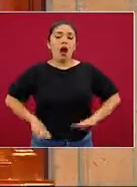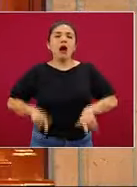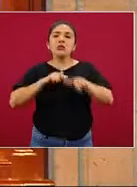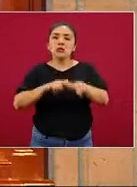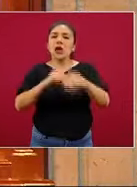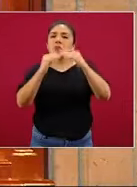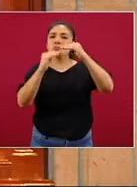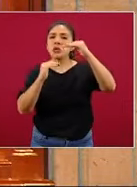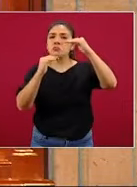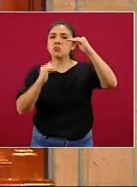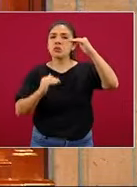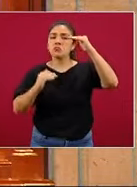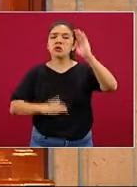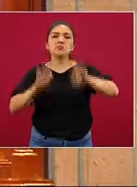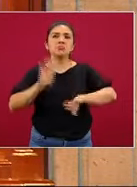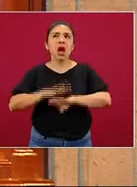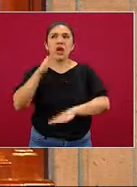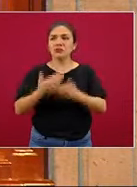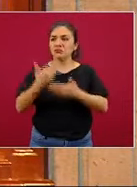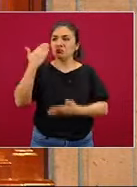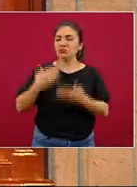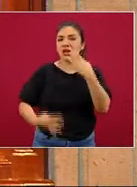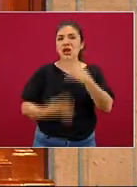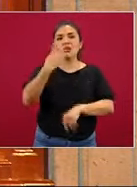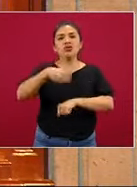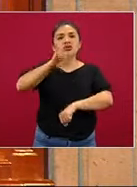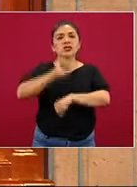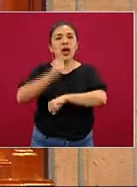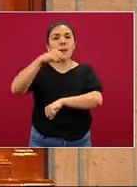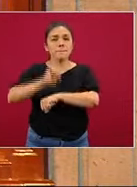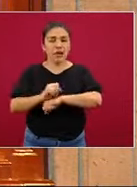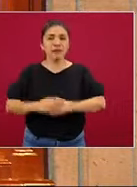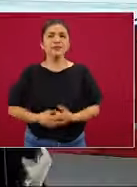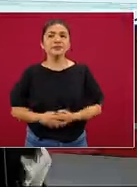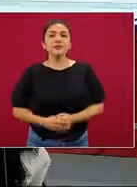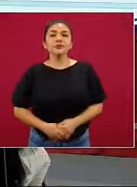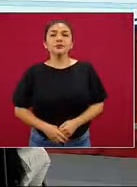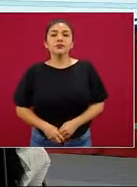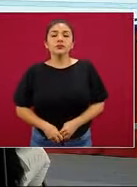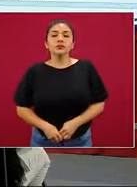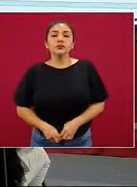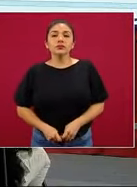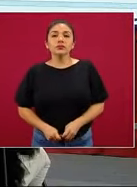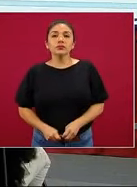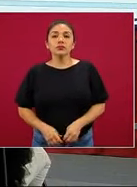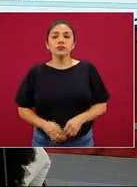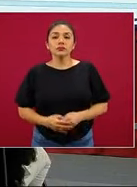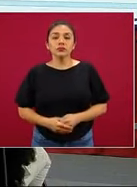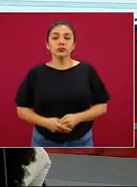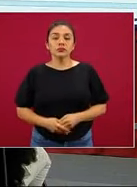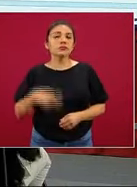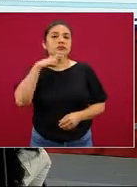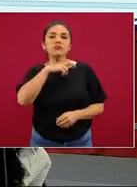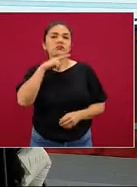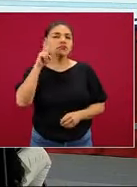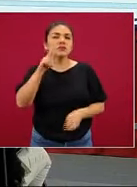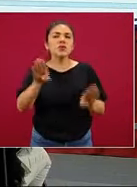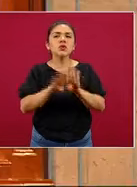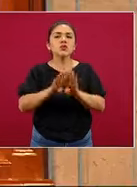descendente prácticamente por más ya de 14 semanas. Veamos la siguiente diapositiva. Rápidamente, la